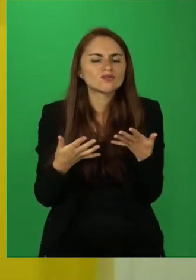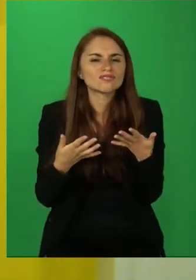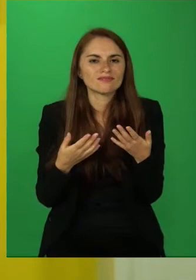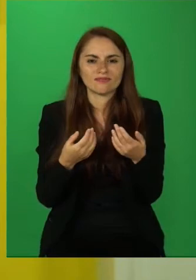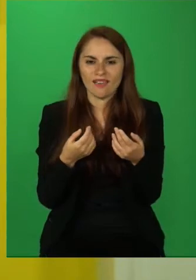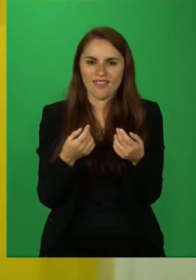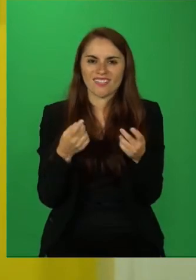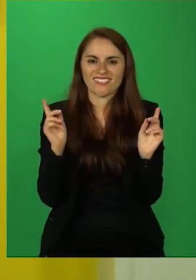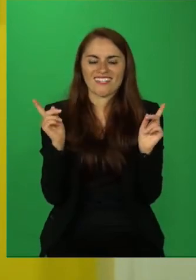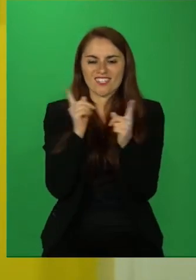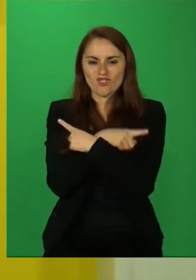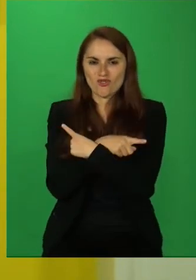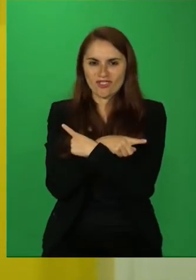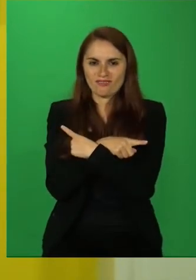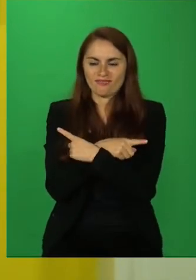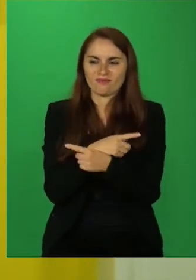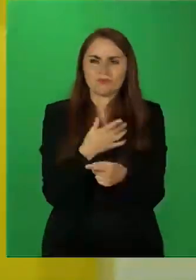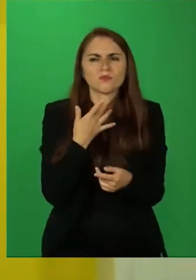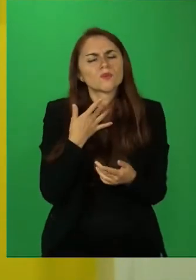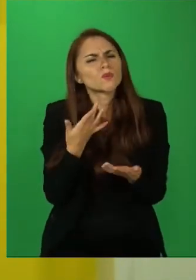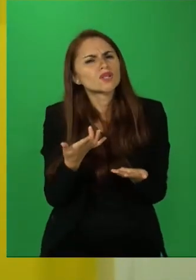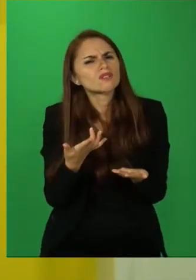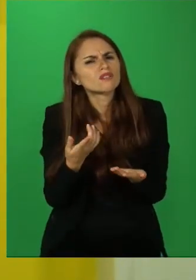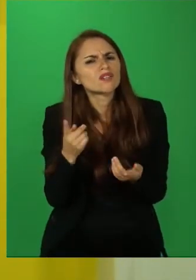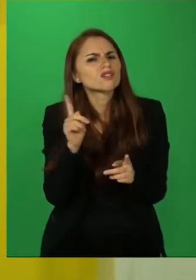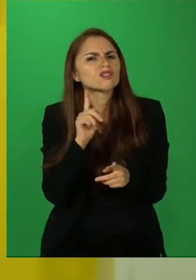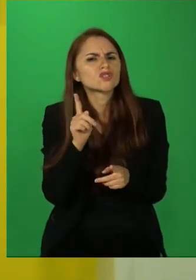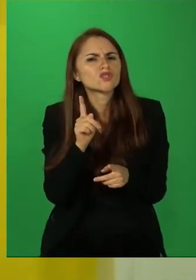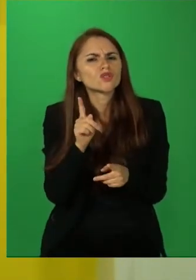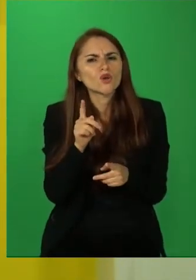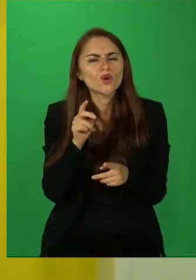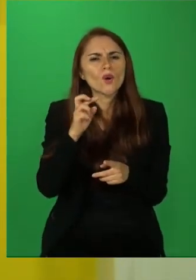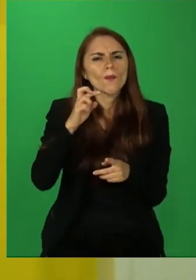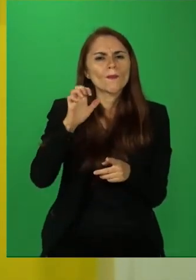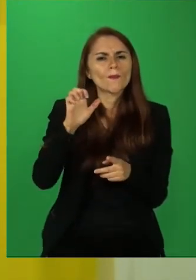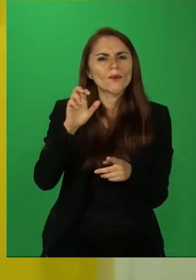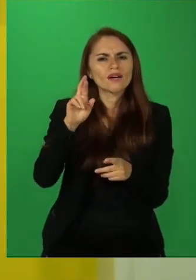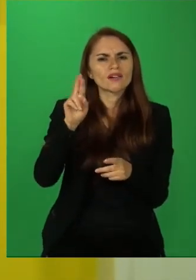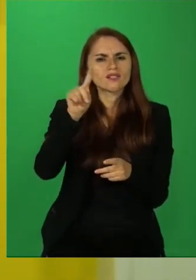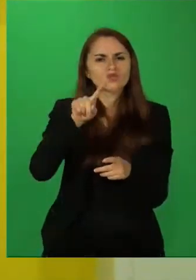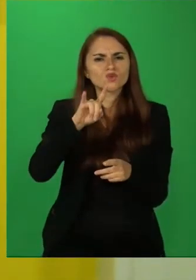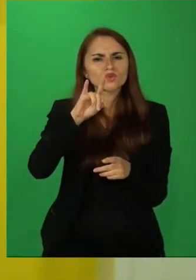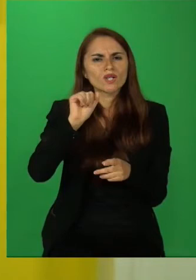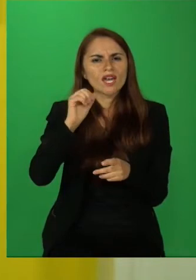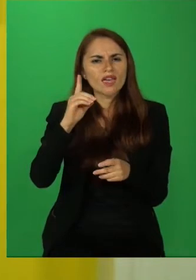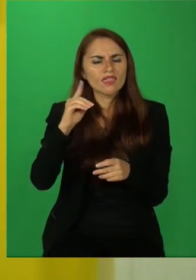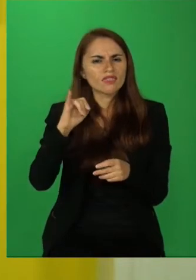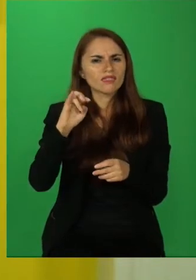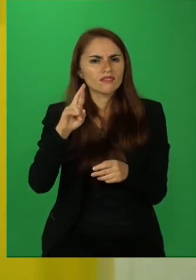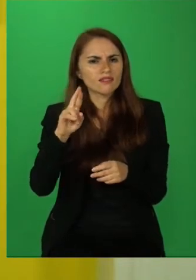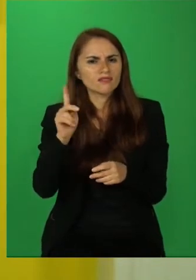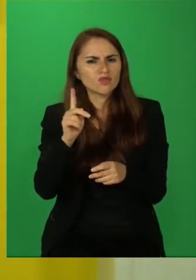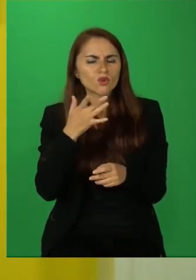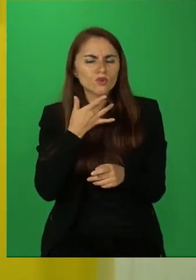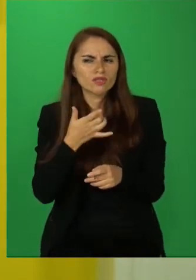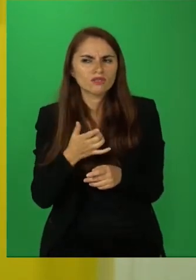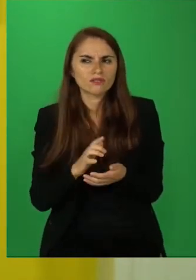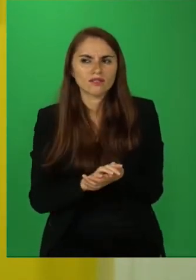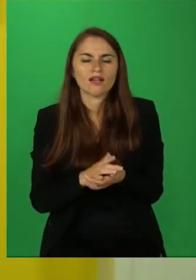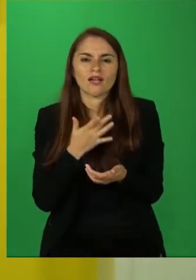irónica, ¿ya? ¿Y por qué irónica, profe, y no persuasiva? Porque fíjate, la ironía que